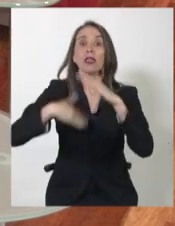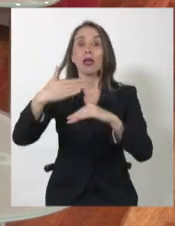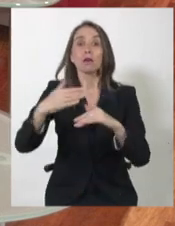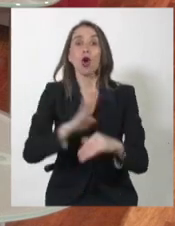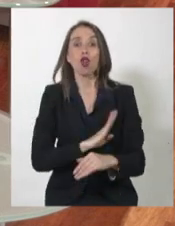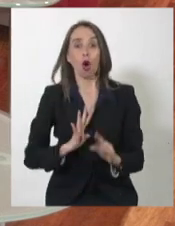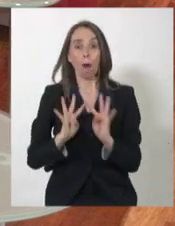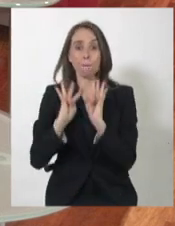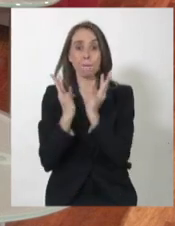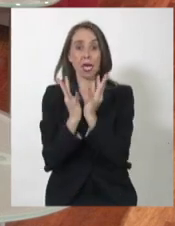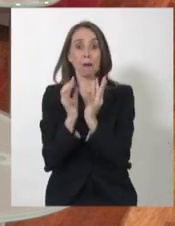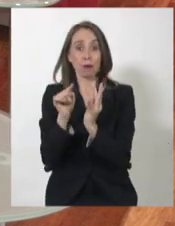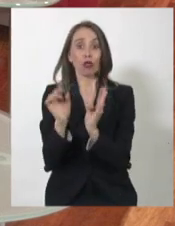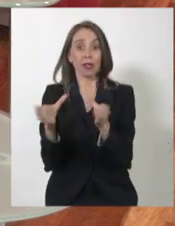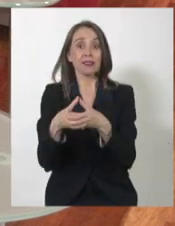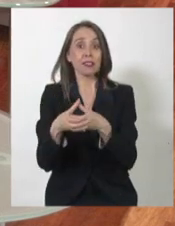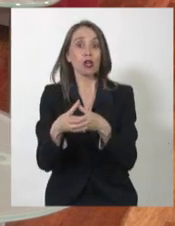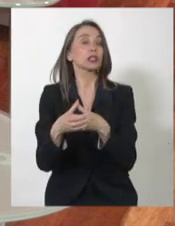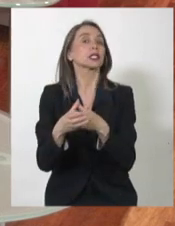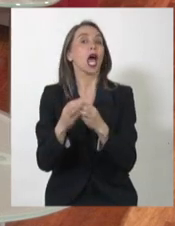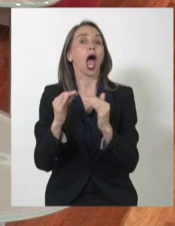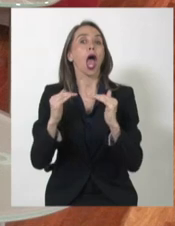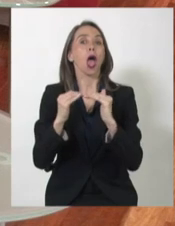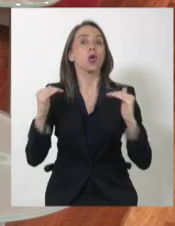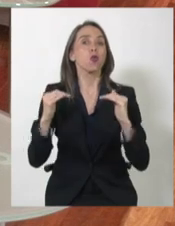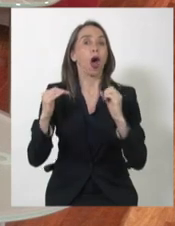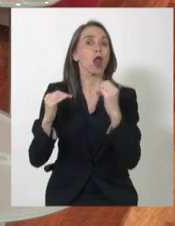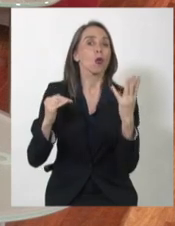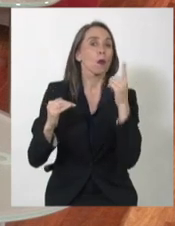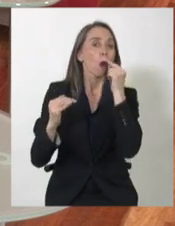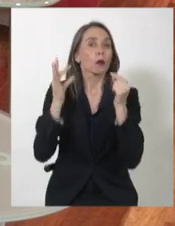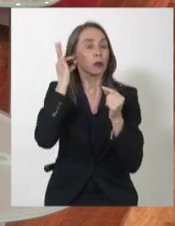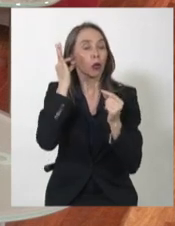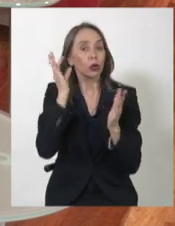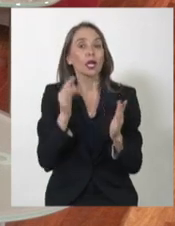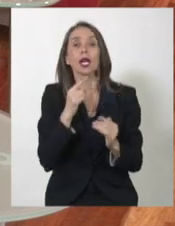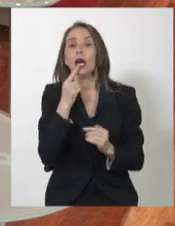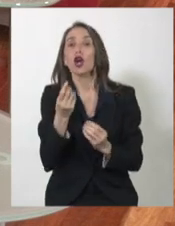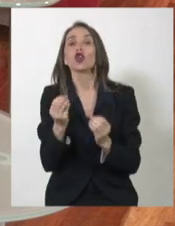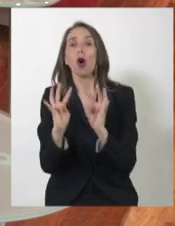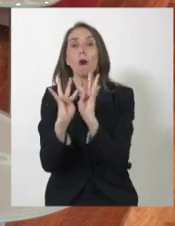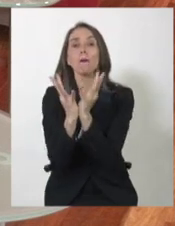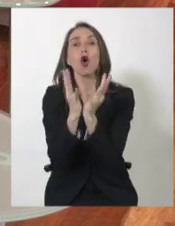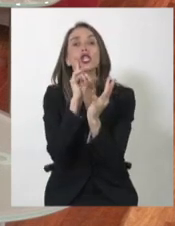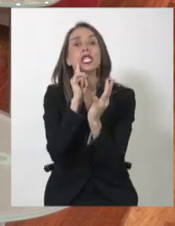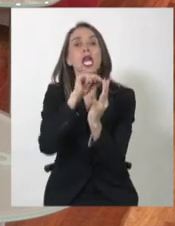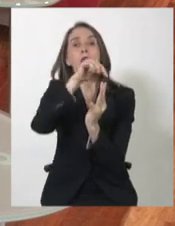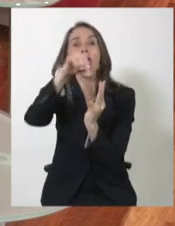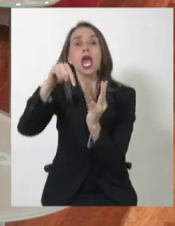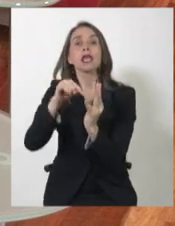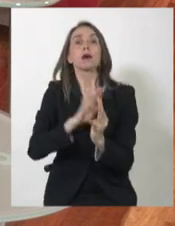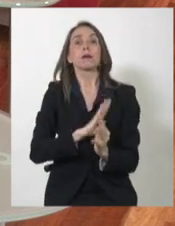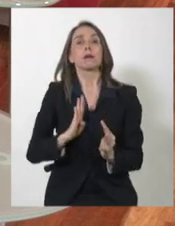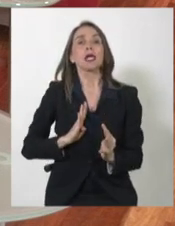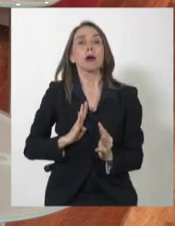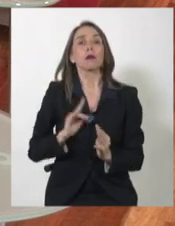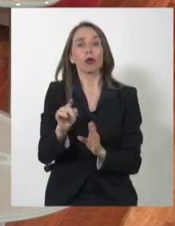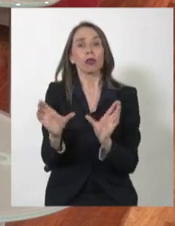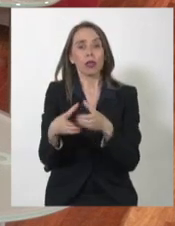¿no? Así que, bueno, hablemos un poquito sobre la constitución de este órgano, ¿no?, y cómo van